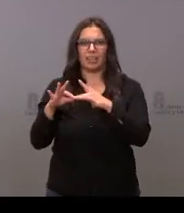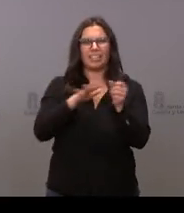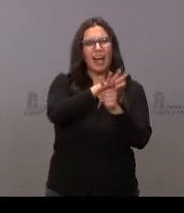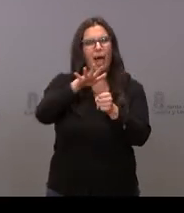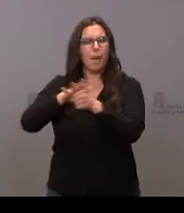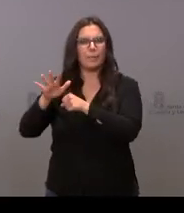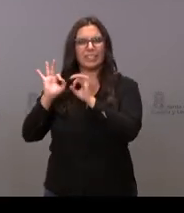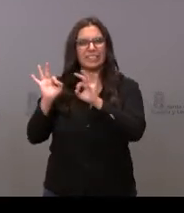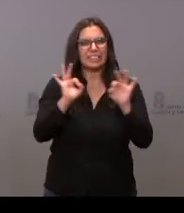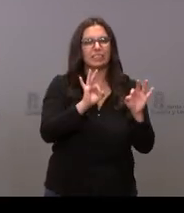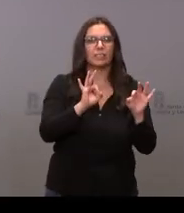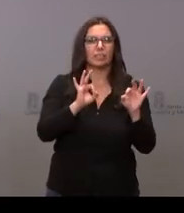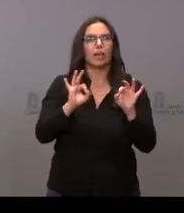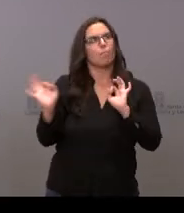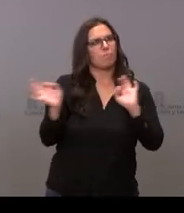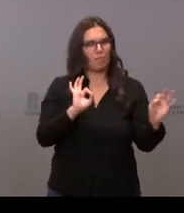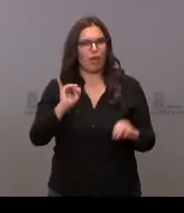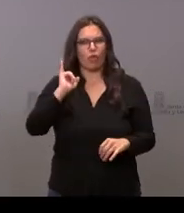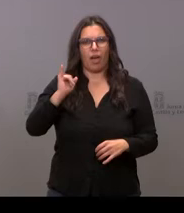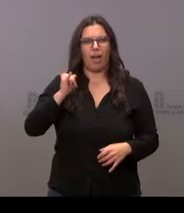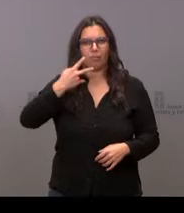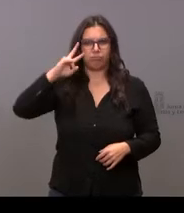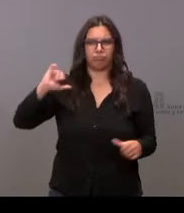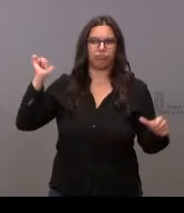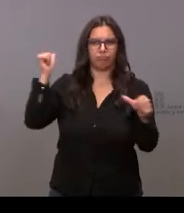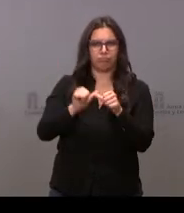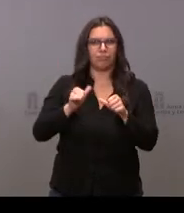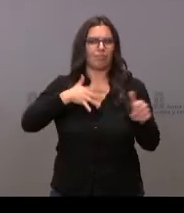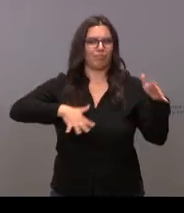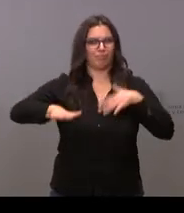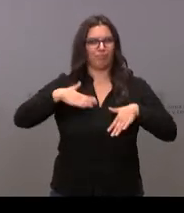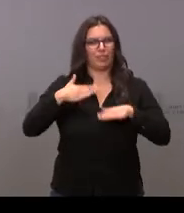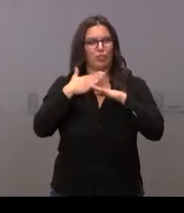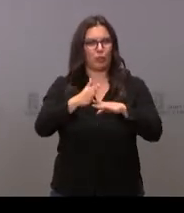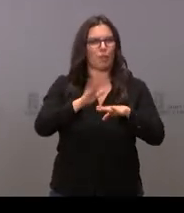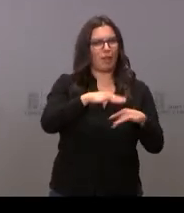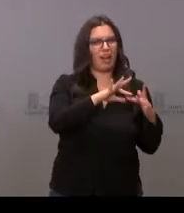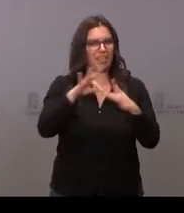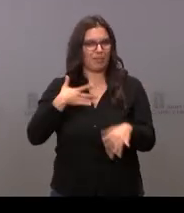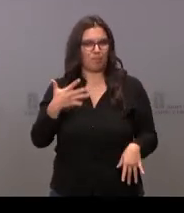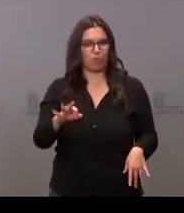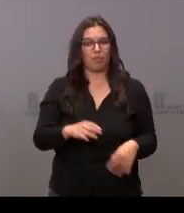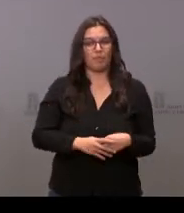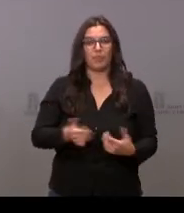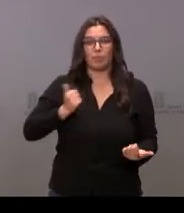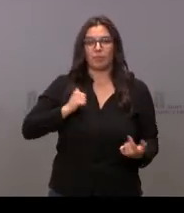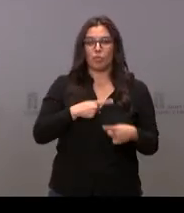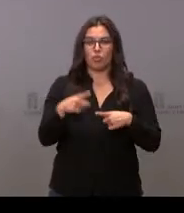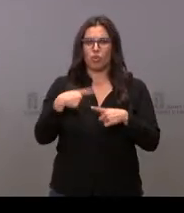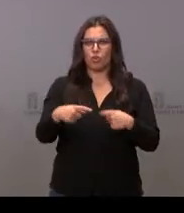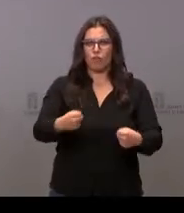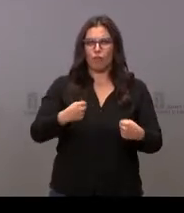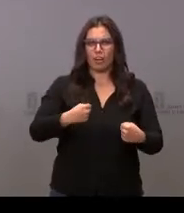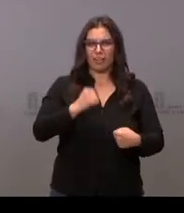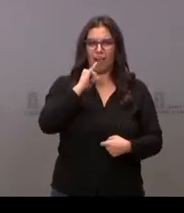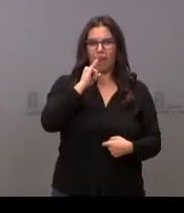en los que estamos preparados para ser punteros lo vamos a hacer aprovechando nuestras fortalezas que